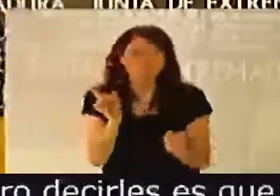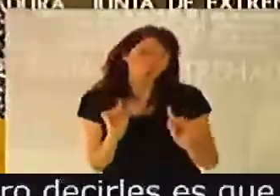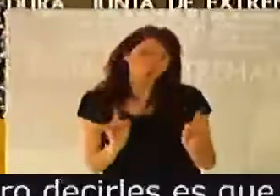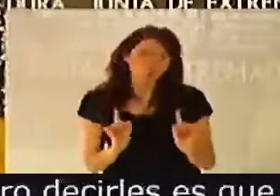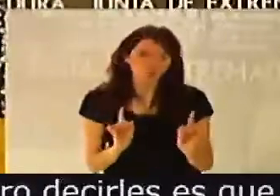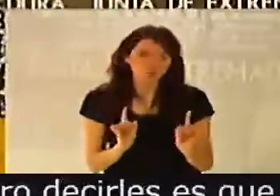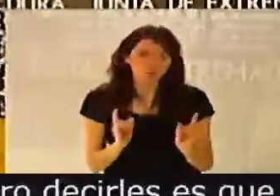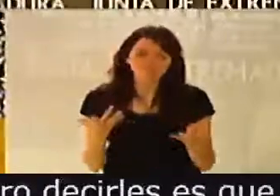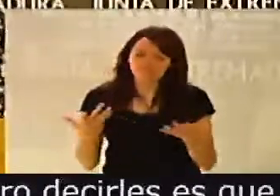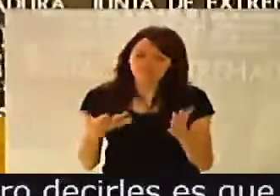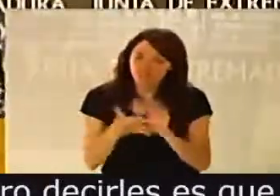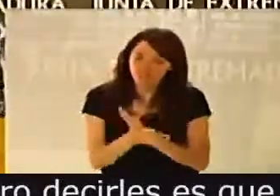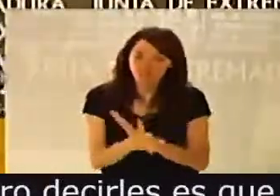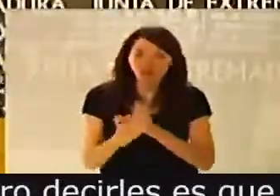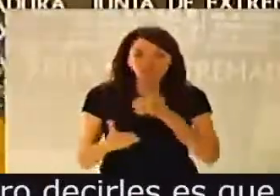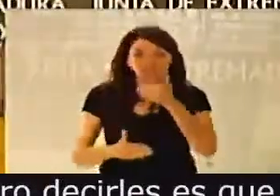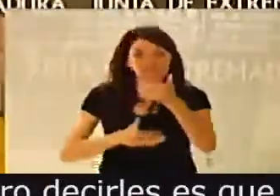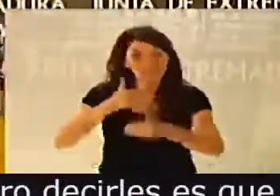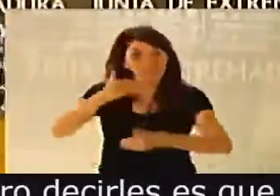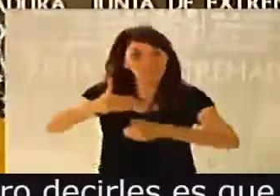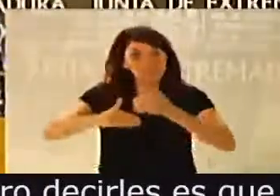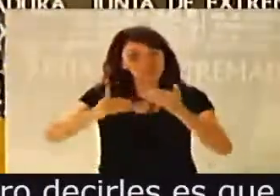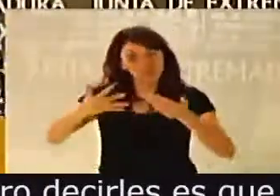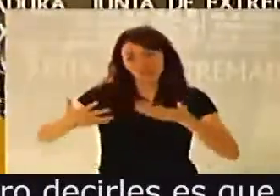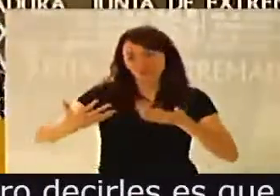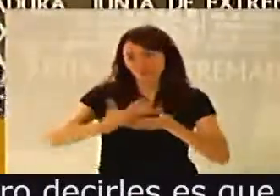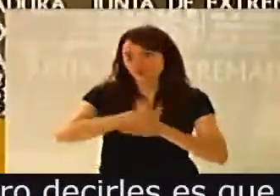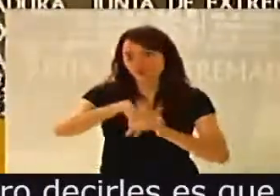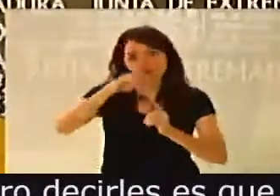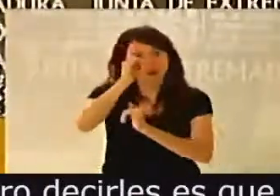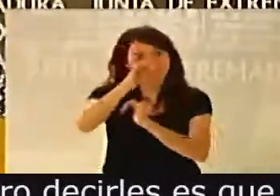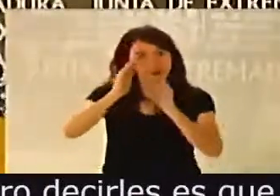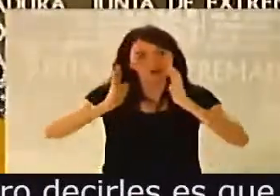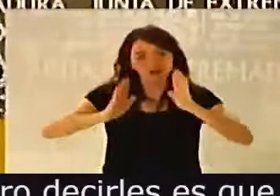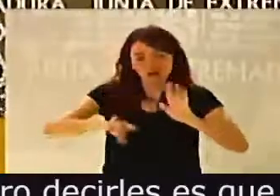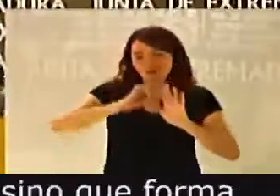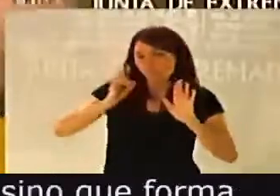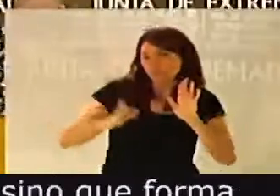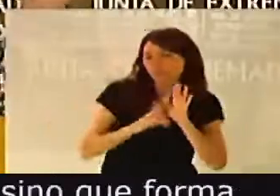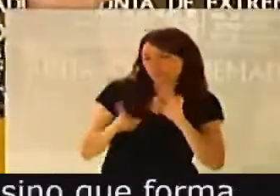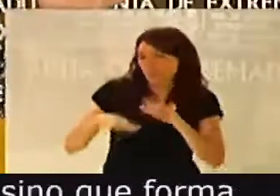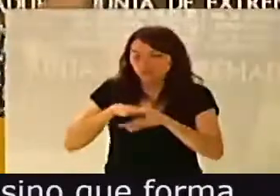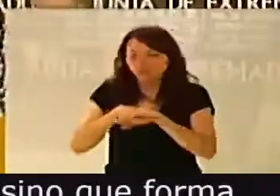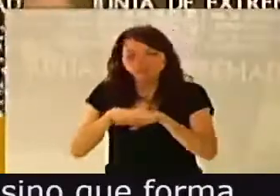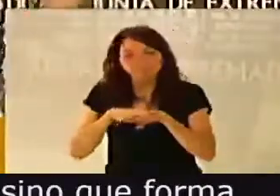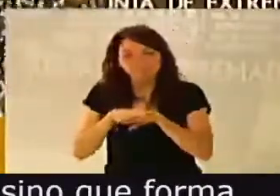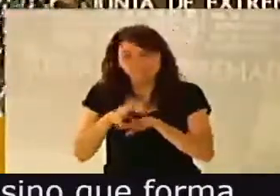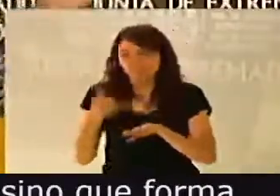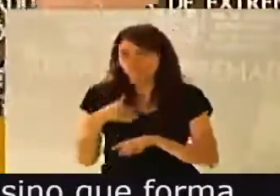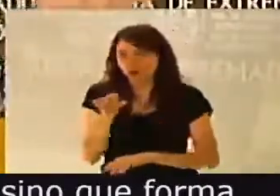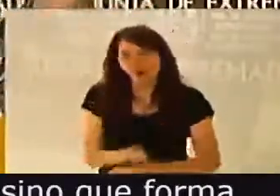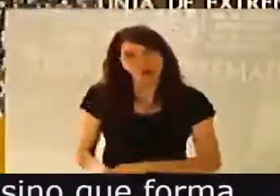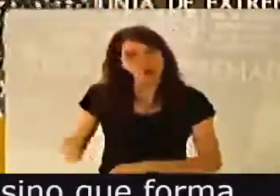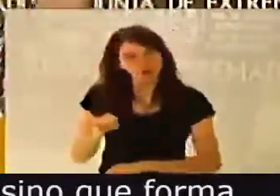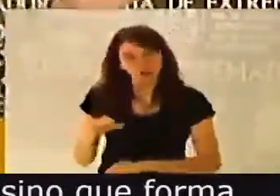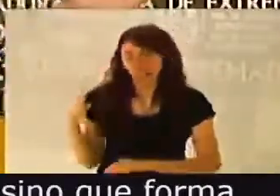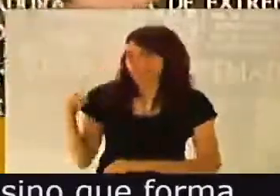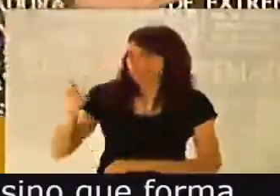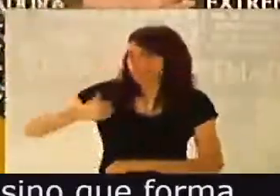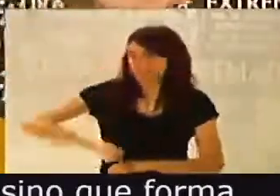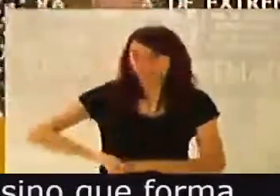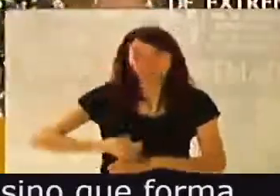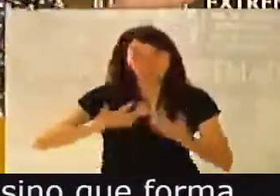parte de toda la atención y de toda la red que hace ya muchísimos años está establecida y que funciona